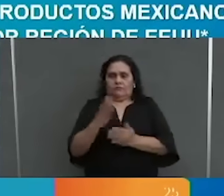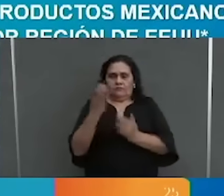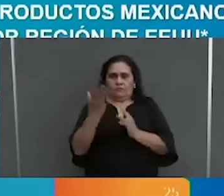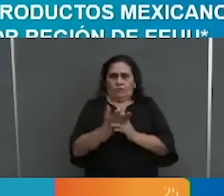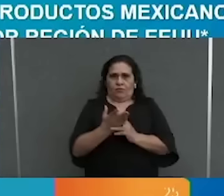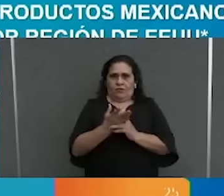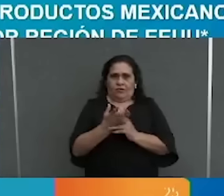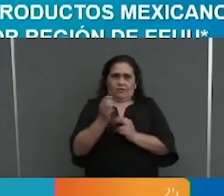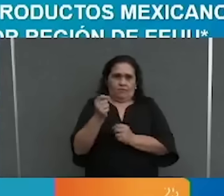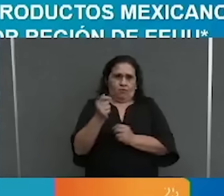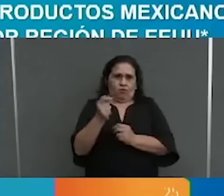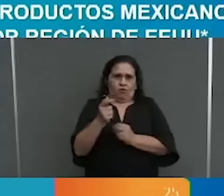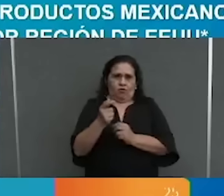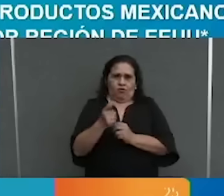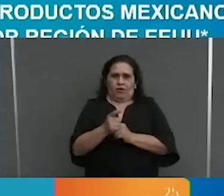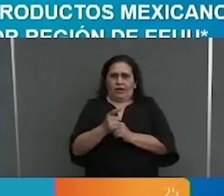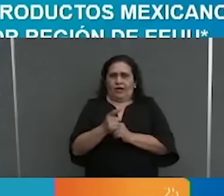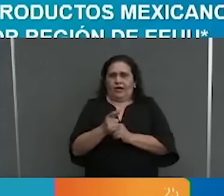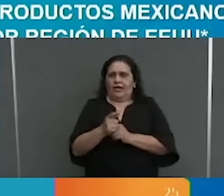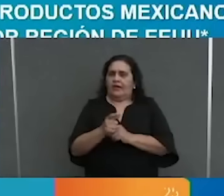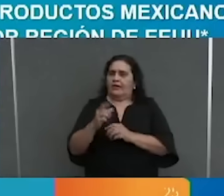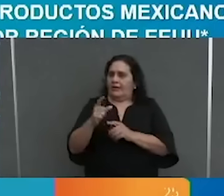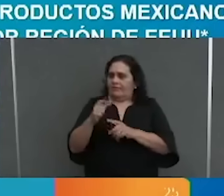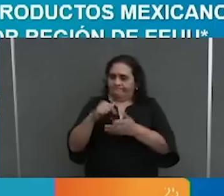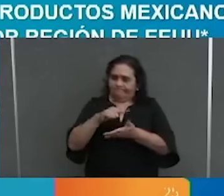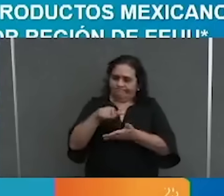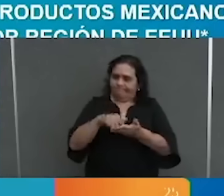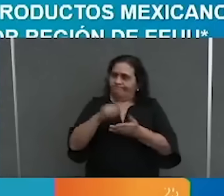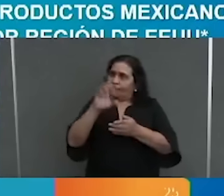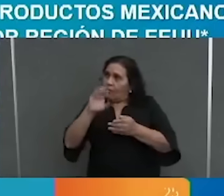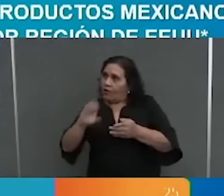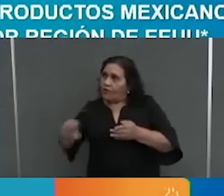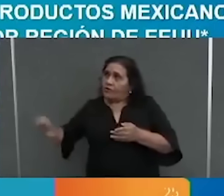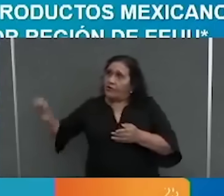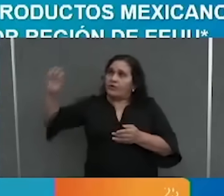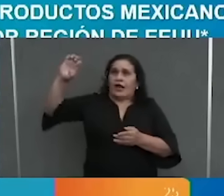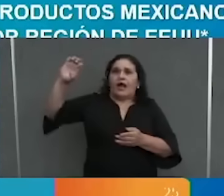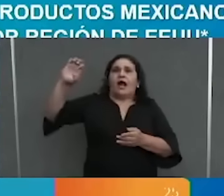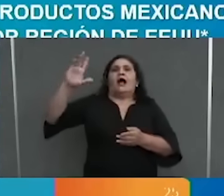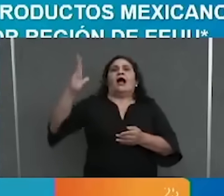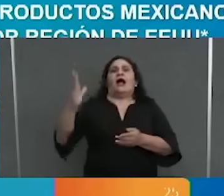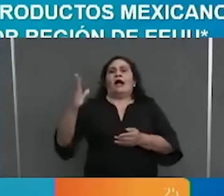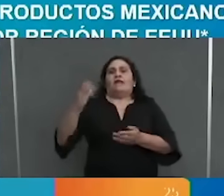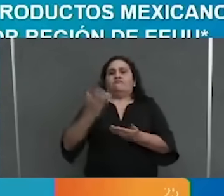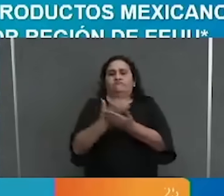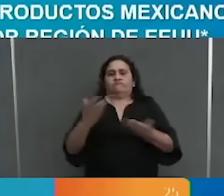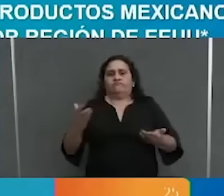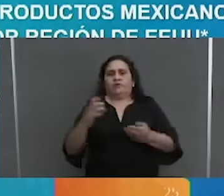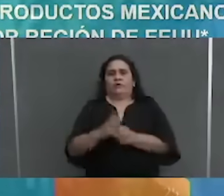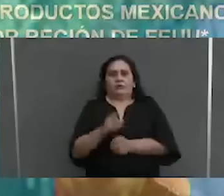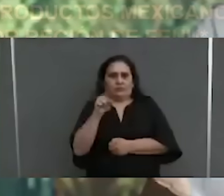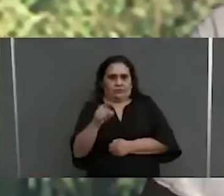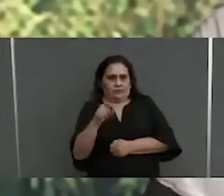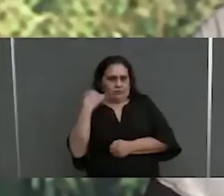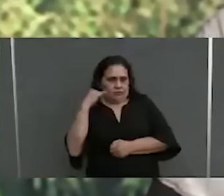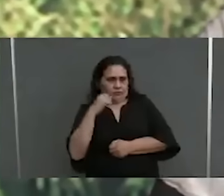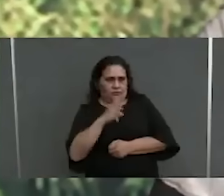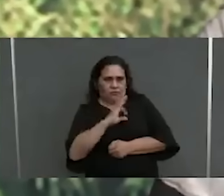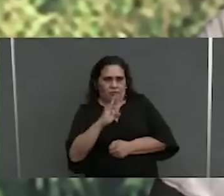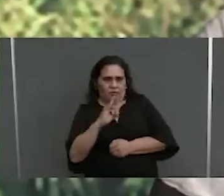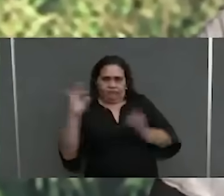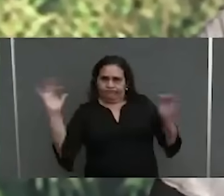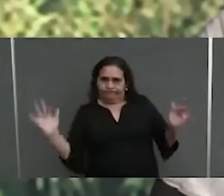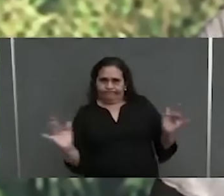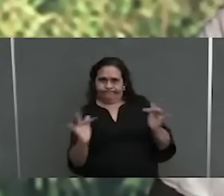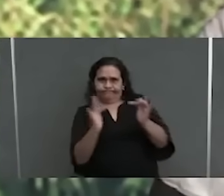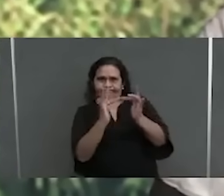quiera invertir, exportar en la costa este de Estados Unidos, Yucatán se ha convertido en ese lugar ideal. Así